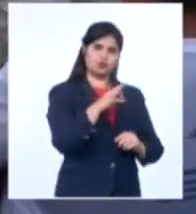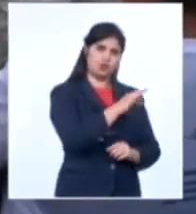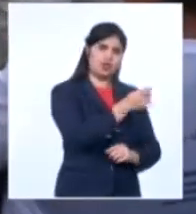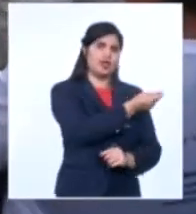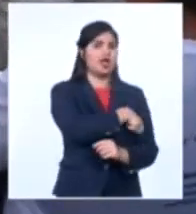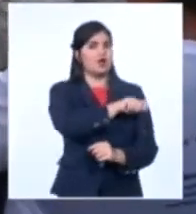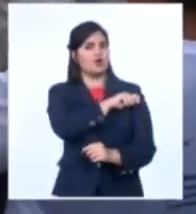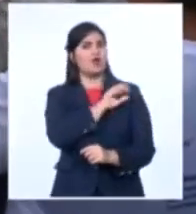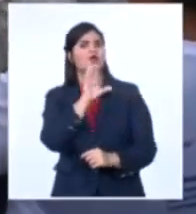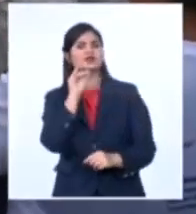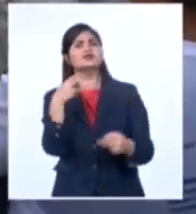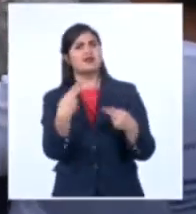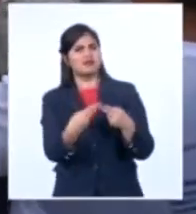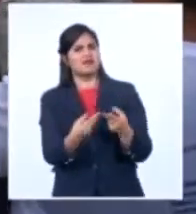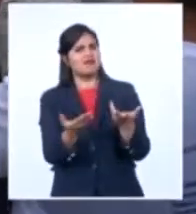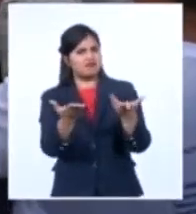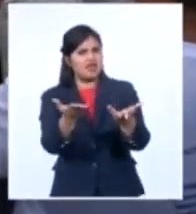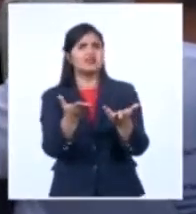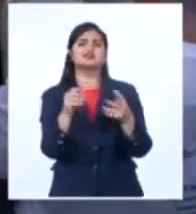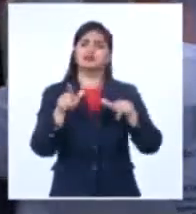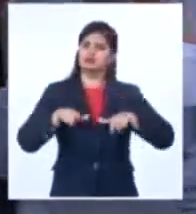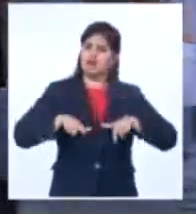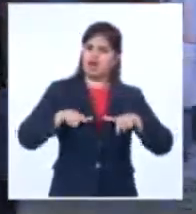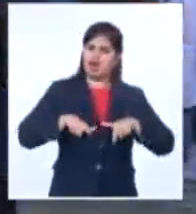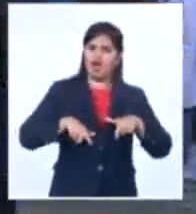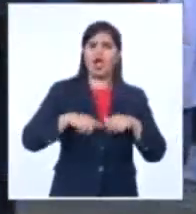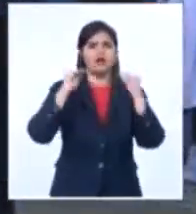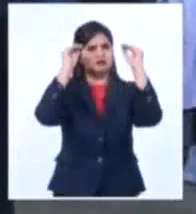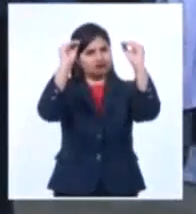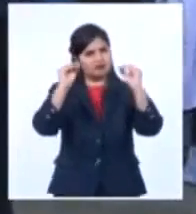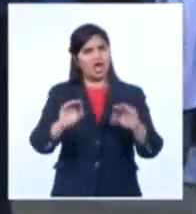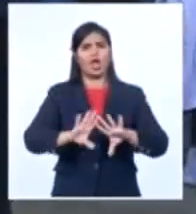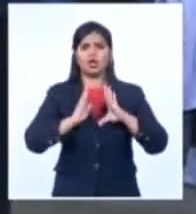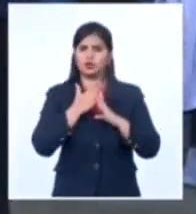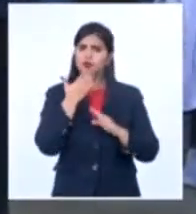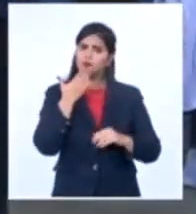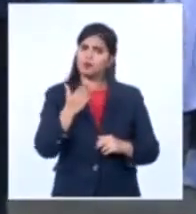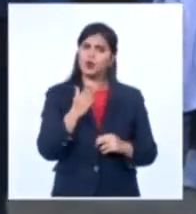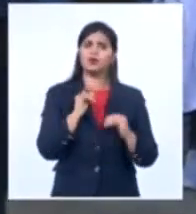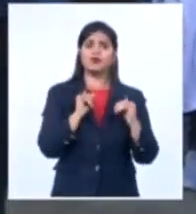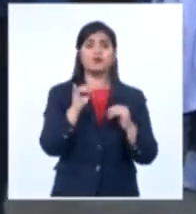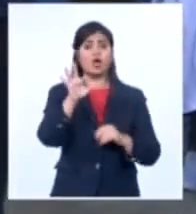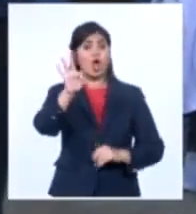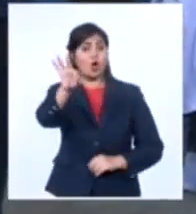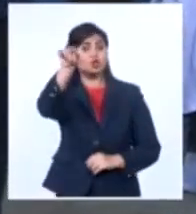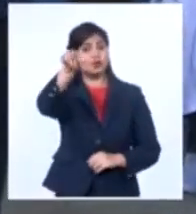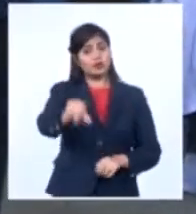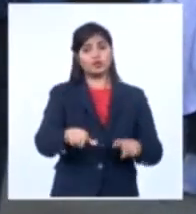su confianza en la candidatura que los representa y ratificaron a los 8 candidatos